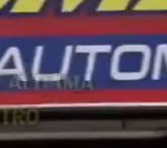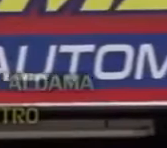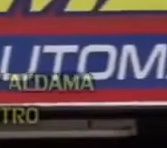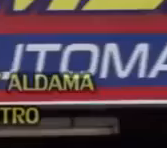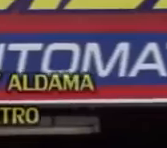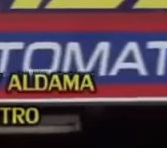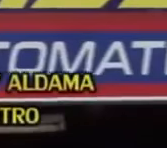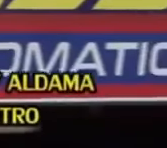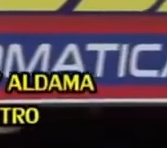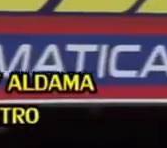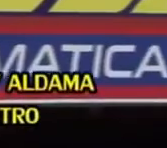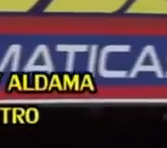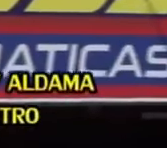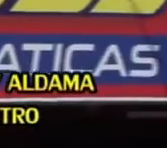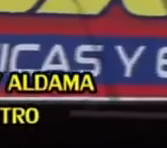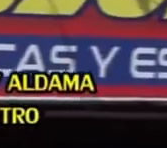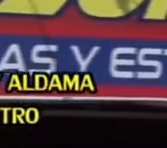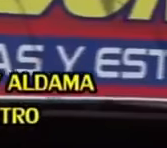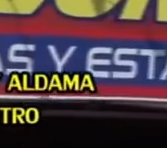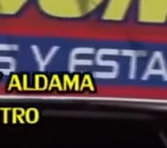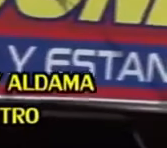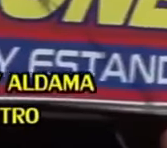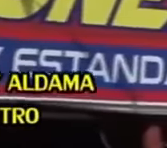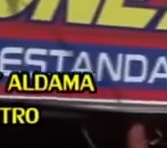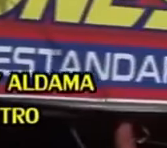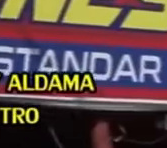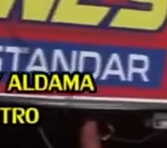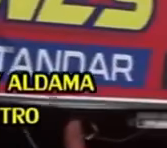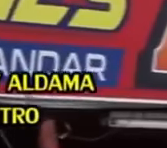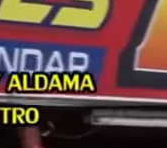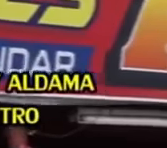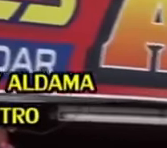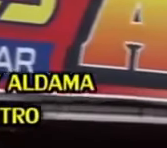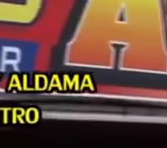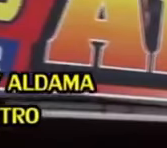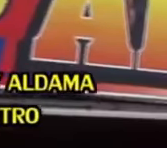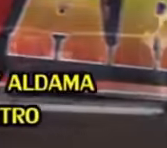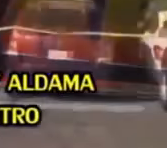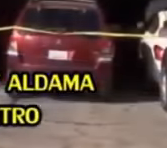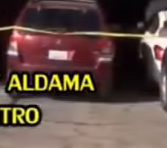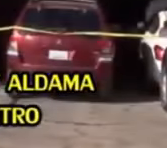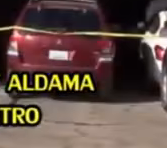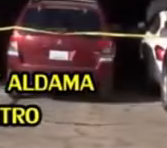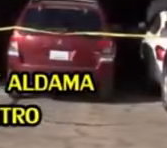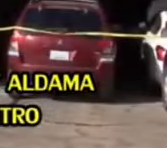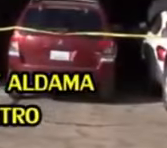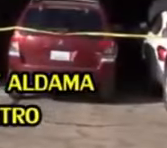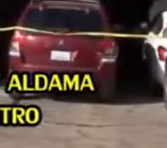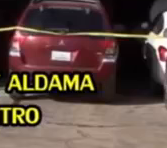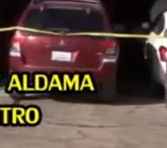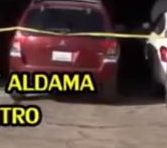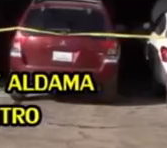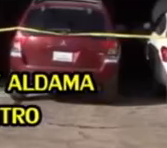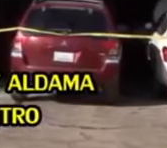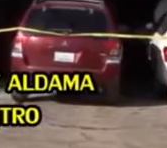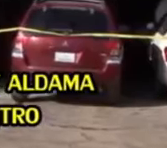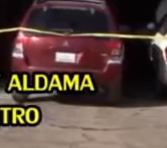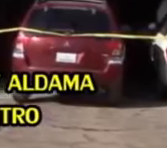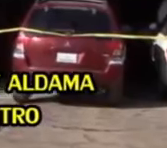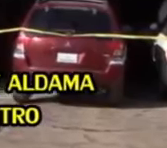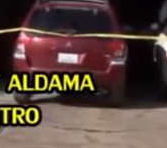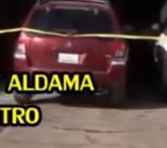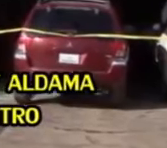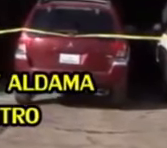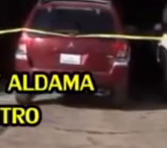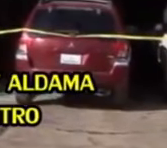Calle Sexta y Aldama, en la zona centro, y nuestro horario de atención es de lunes a sábado a partir de las 8